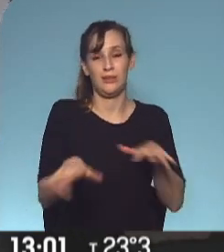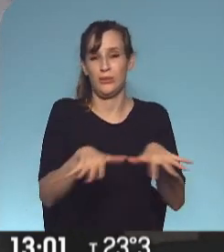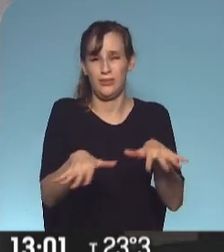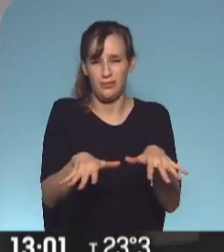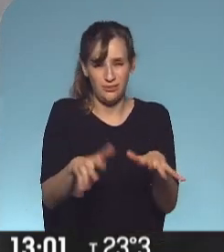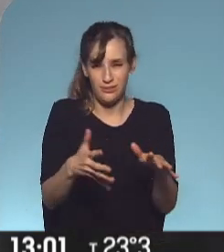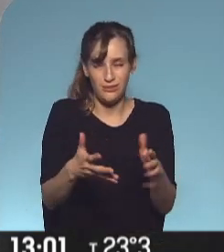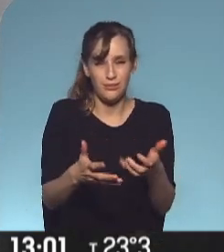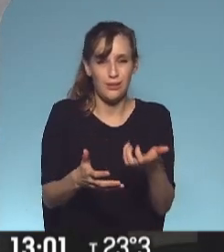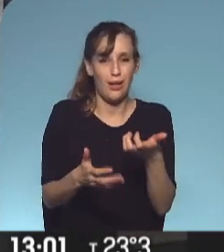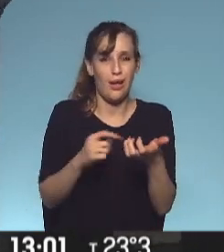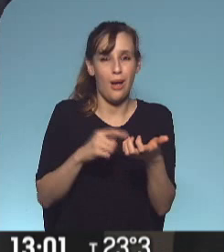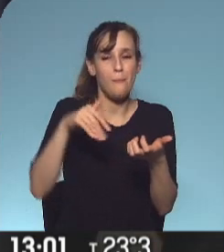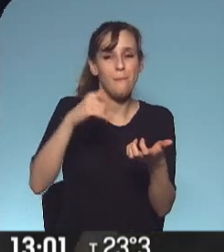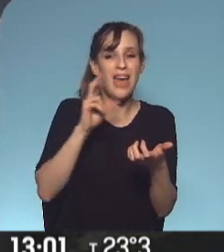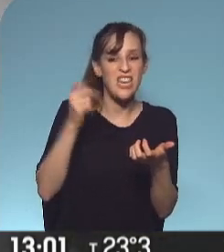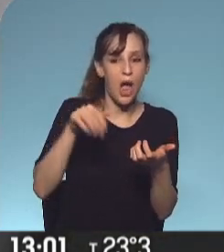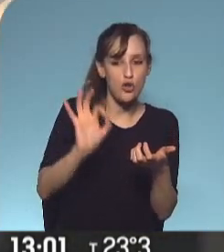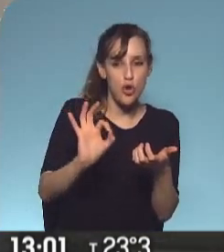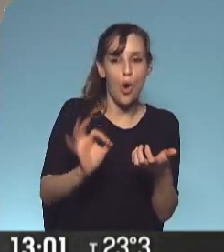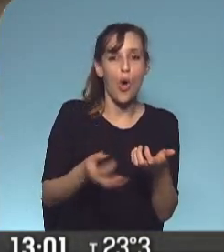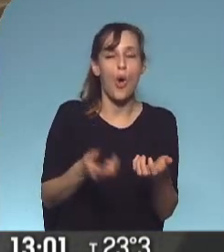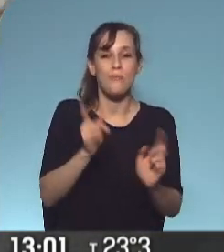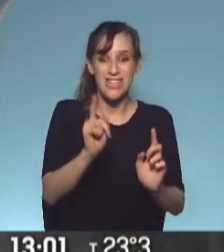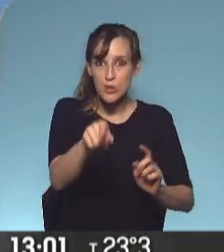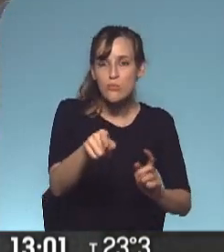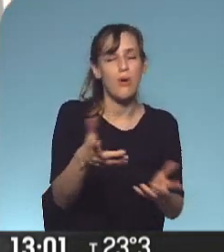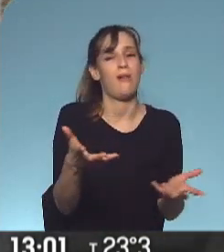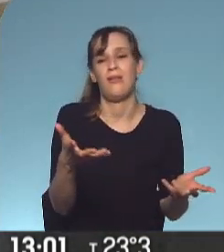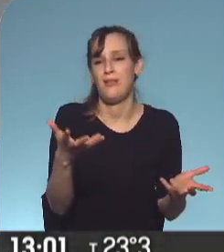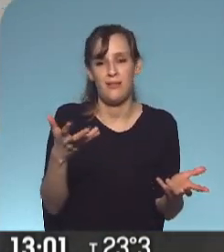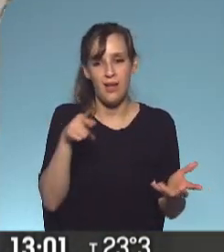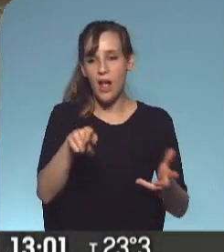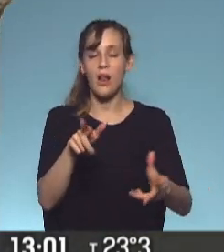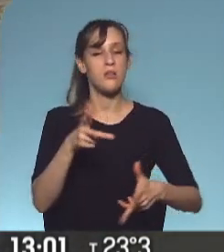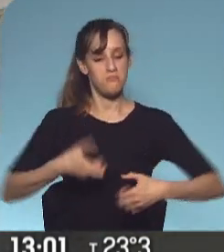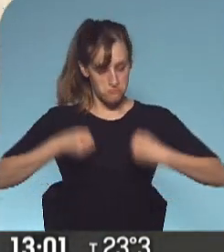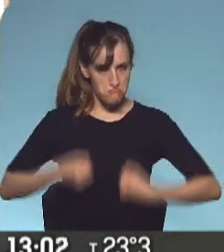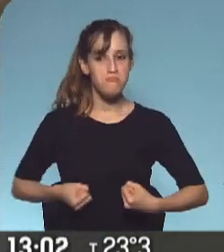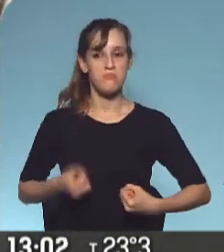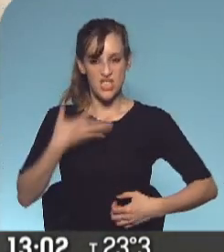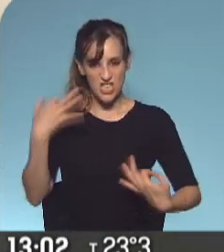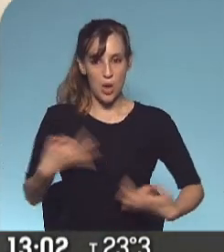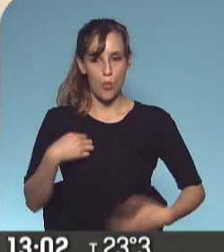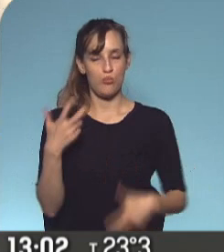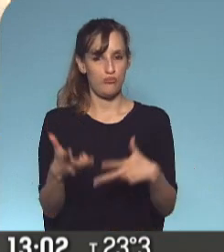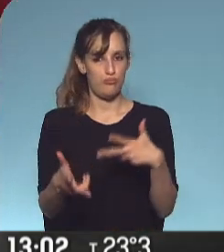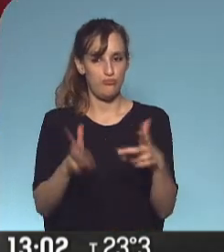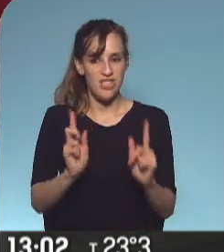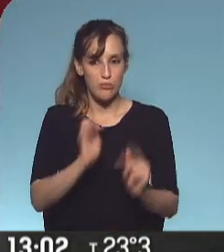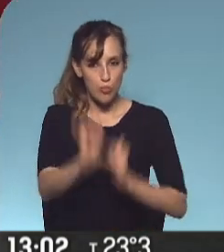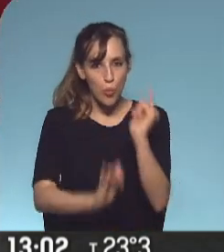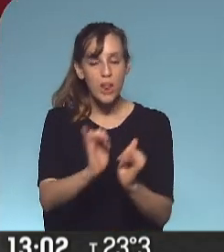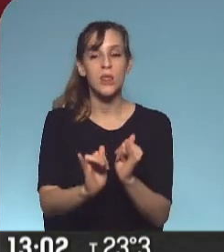en la voz de mariana y la forma en que lo dice la certeza la vehemencia que pone en explicarlo